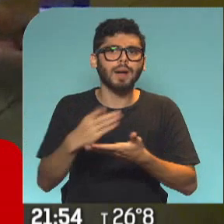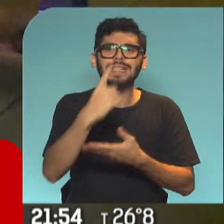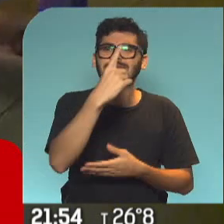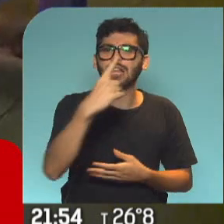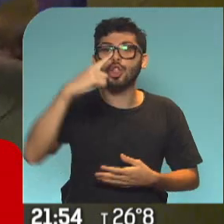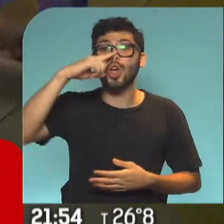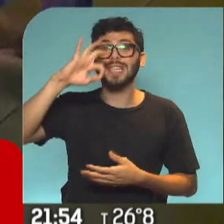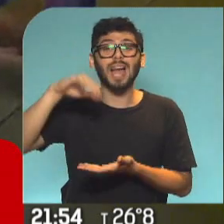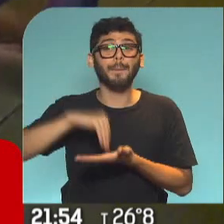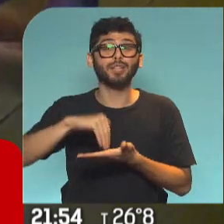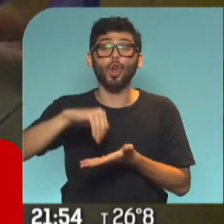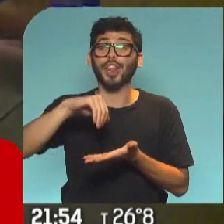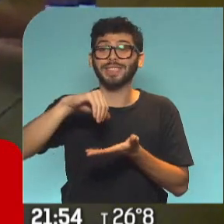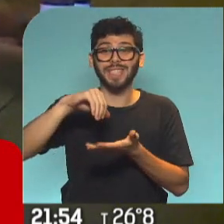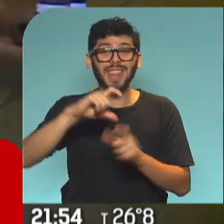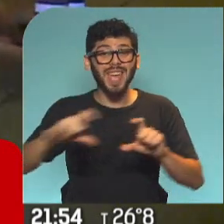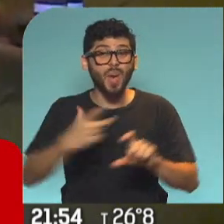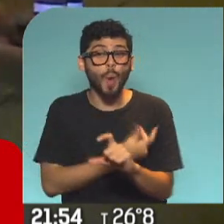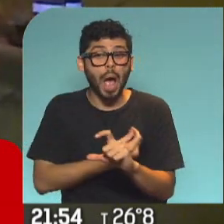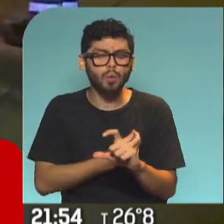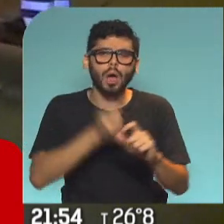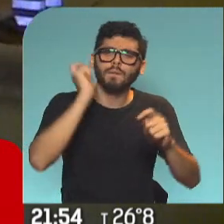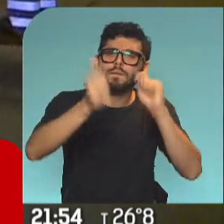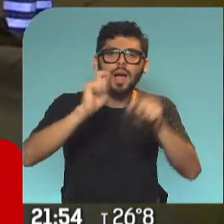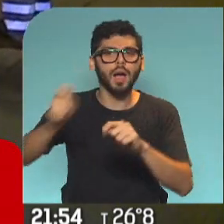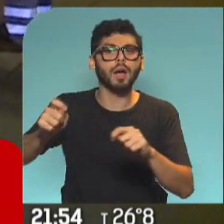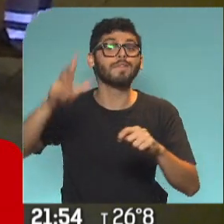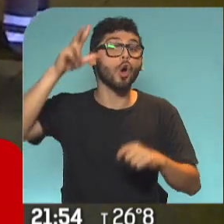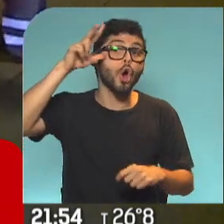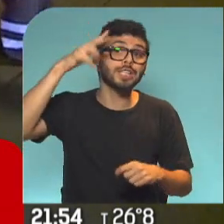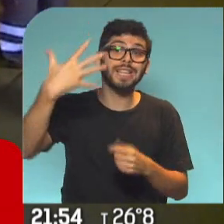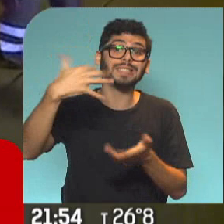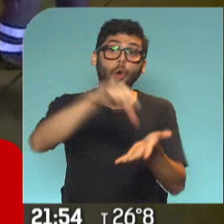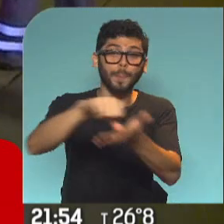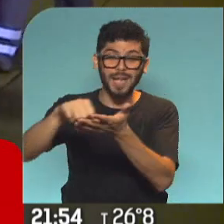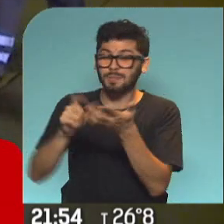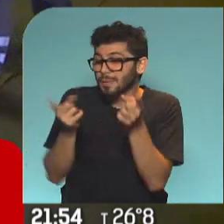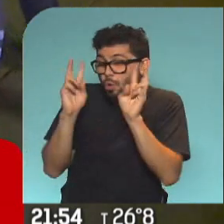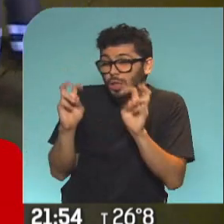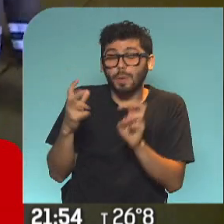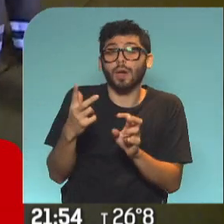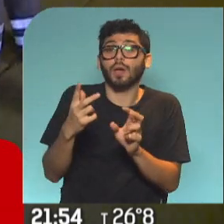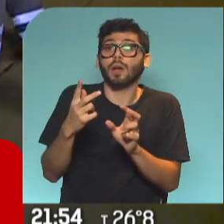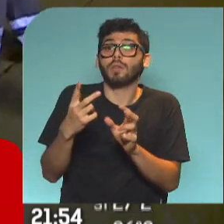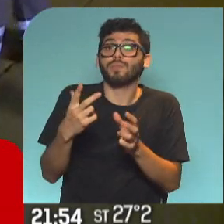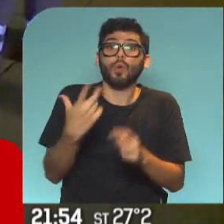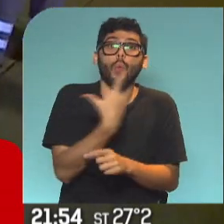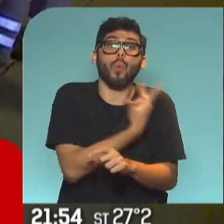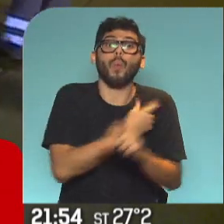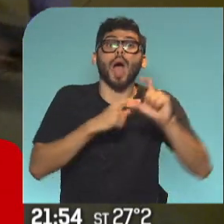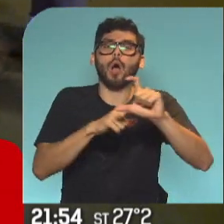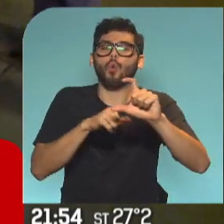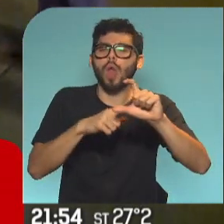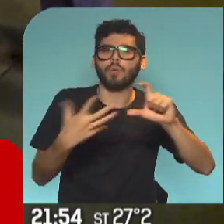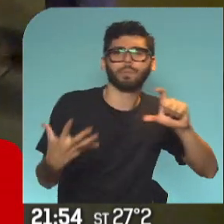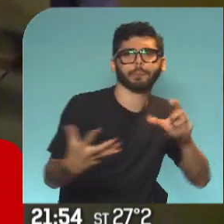vacunas en 85 países. Cuando hablamos de esta cuestión del acceso a la vacuna, de la equidad, de una distribución más equitativa, justamente